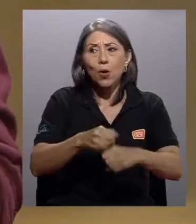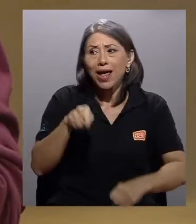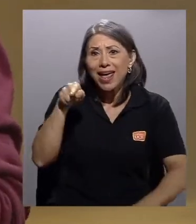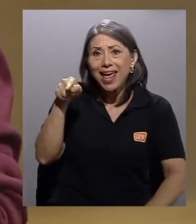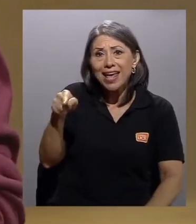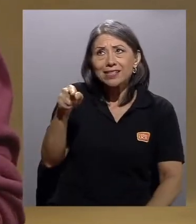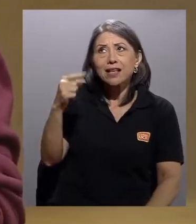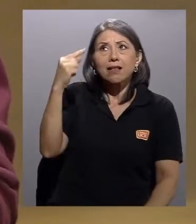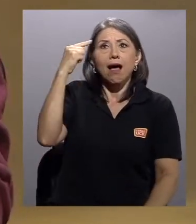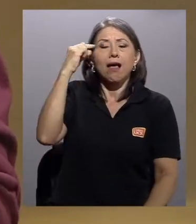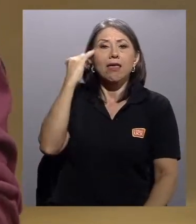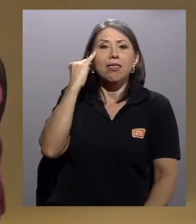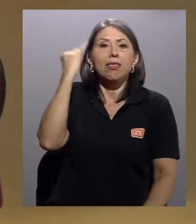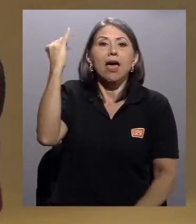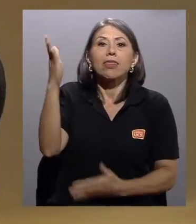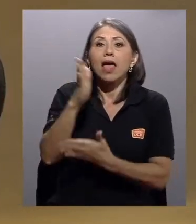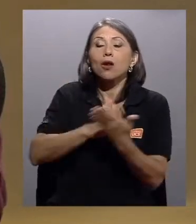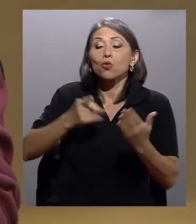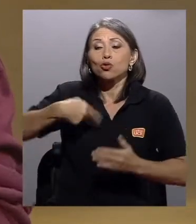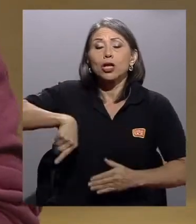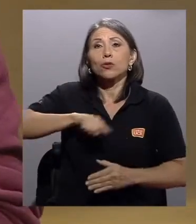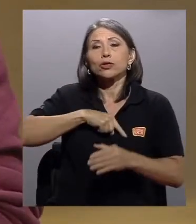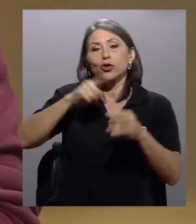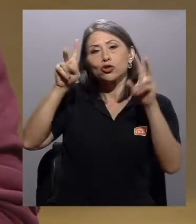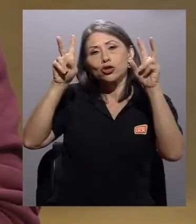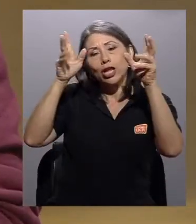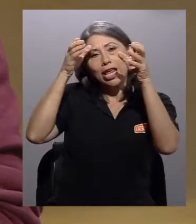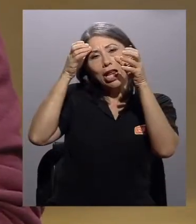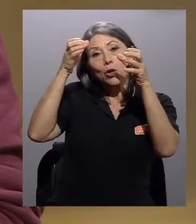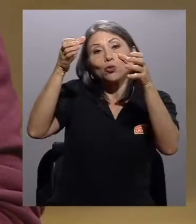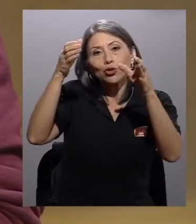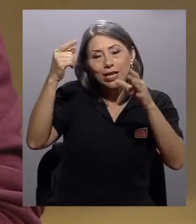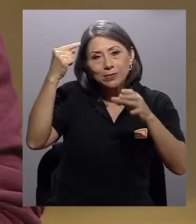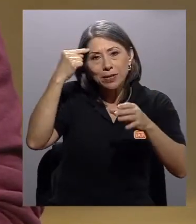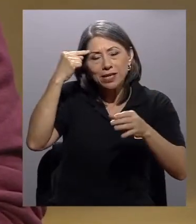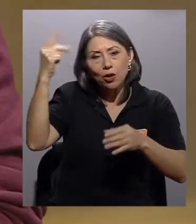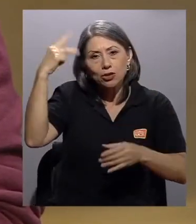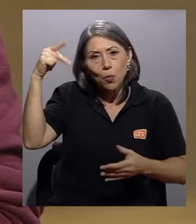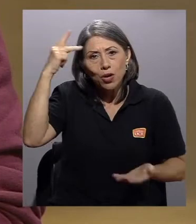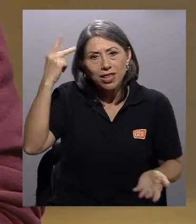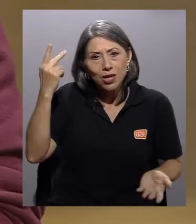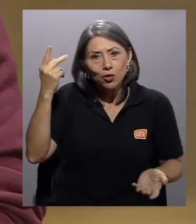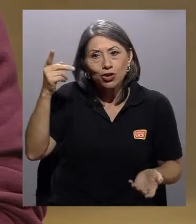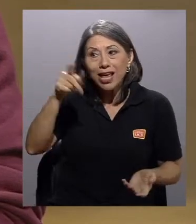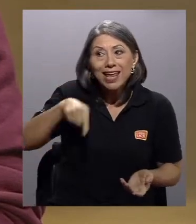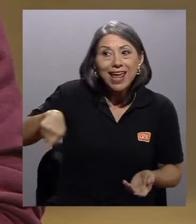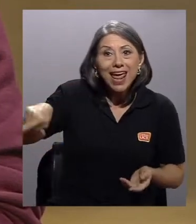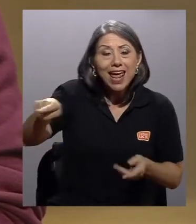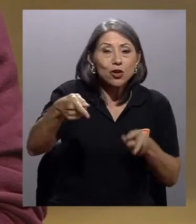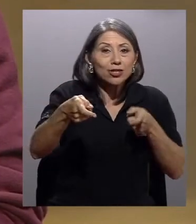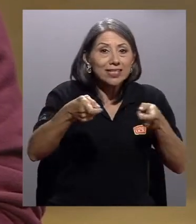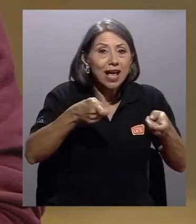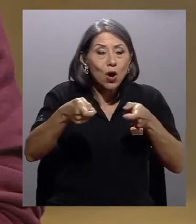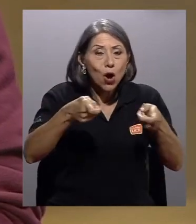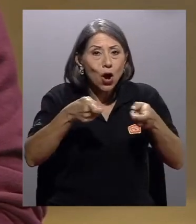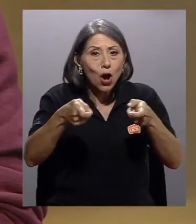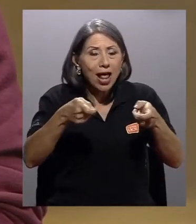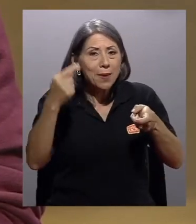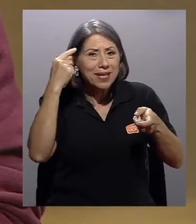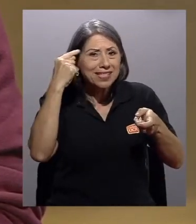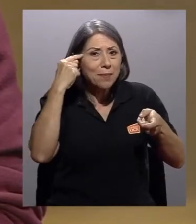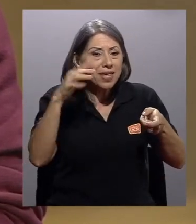nuestros ilustres pensadores políticos, ¿verdad?, que están precisamente comandando el